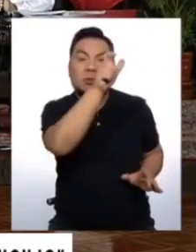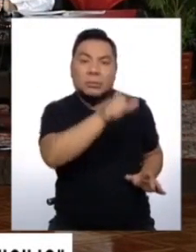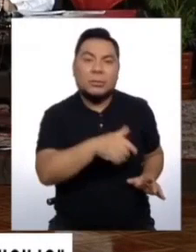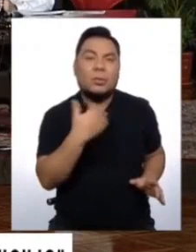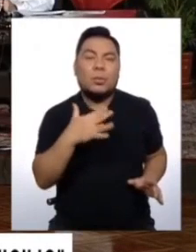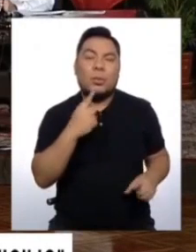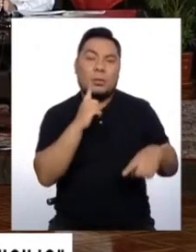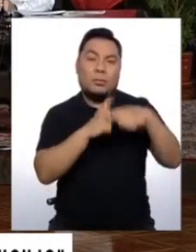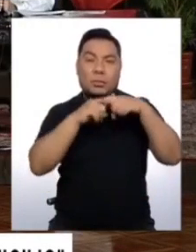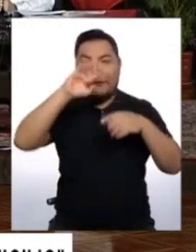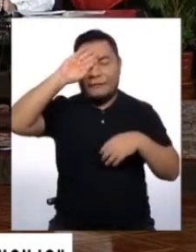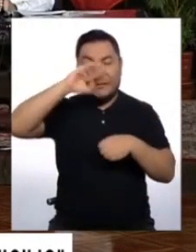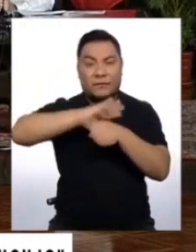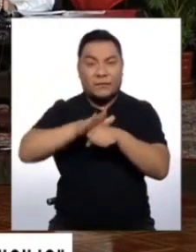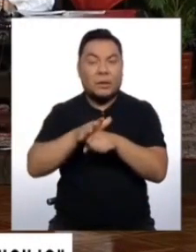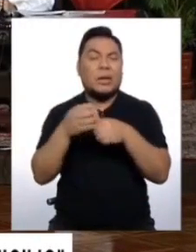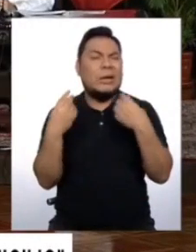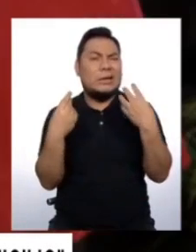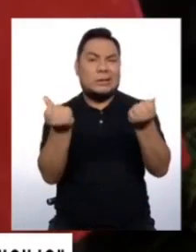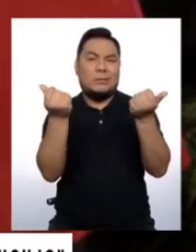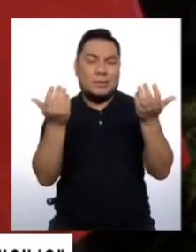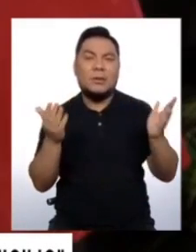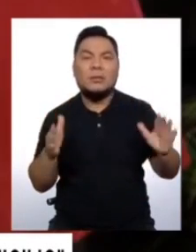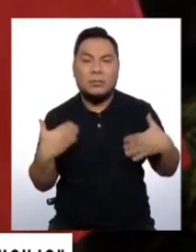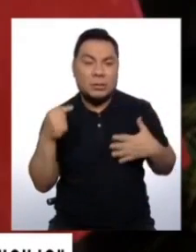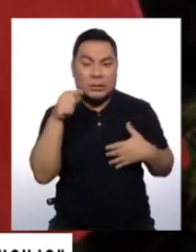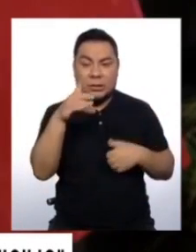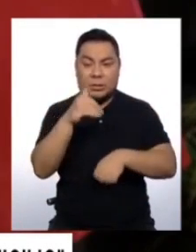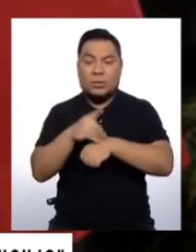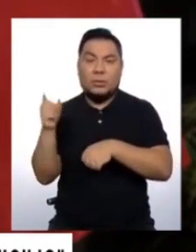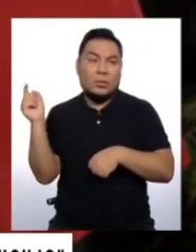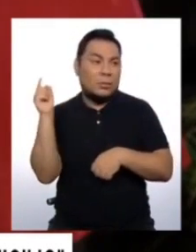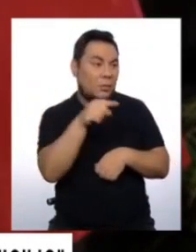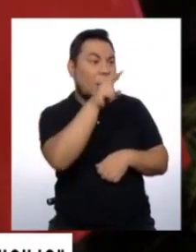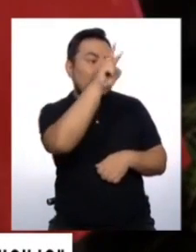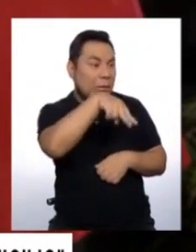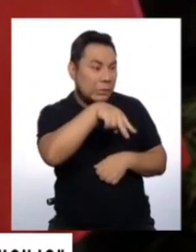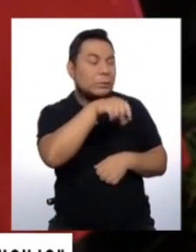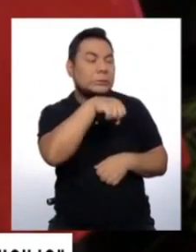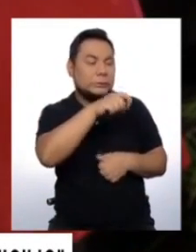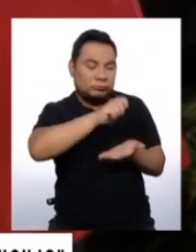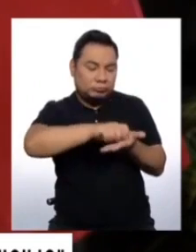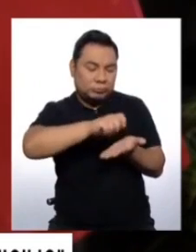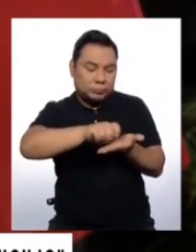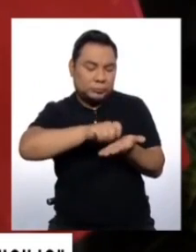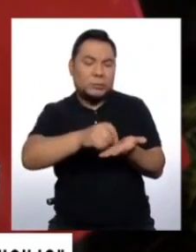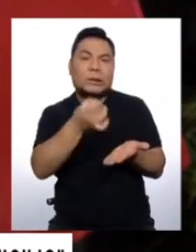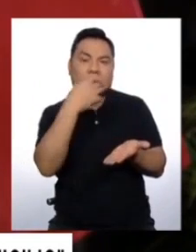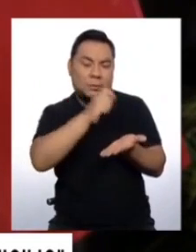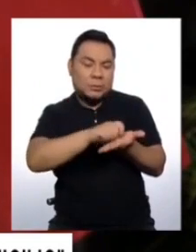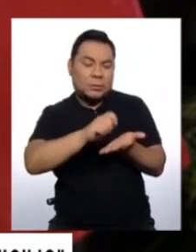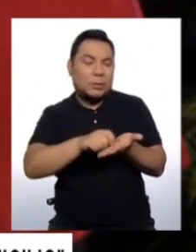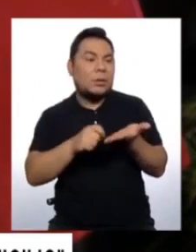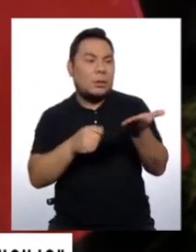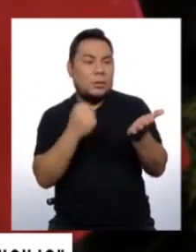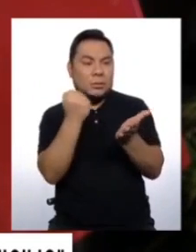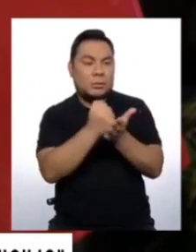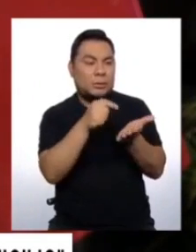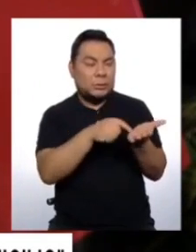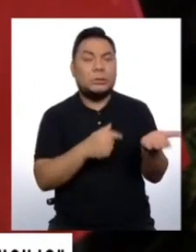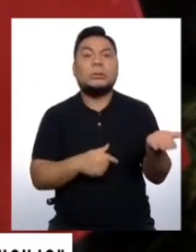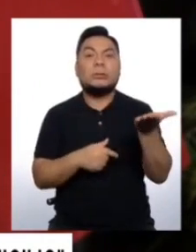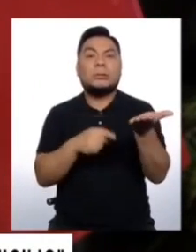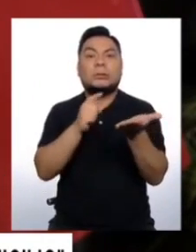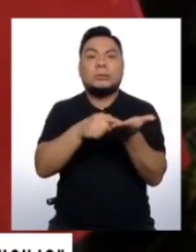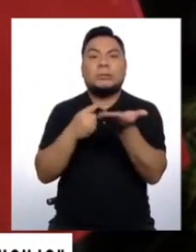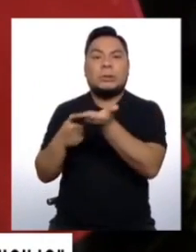que sean positivas. Inmediatamente el médico prescribe un tratamiento y van con el tratamiento